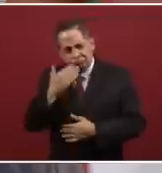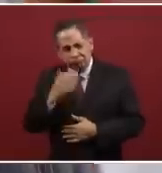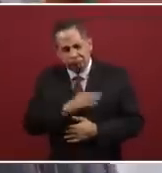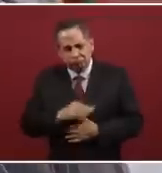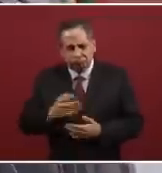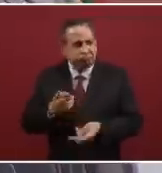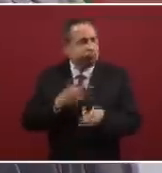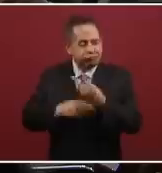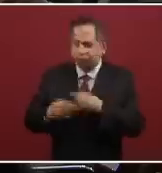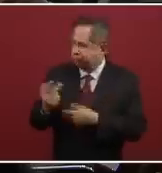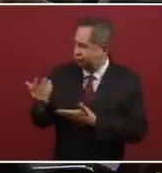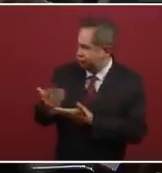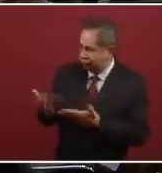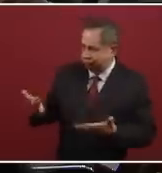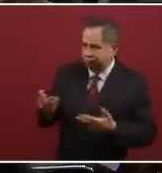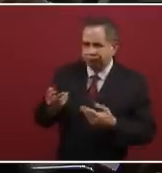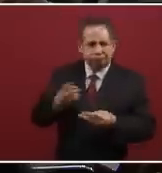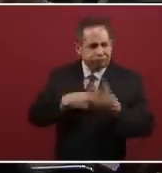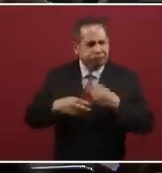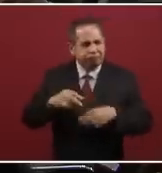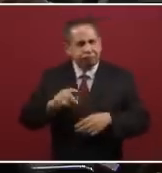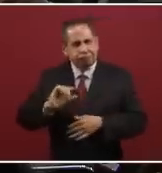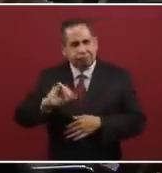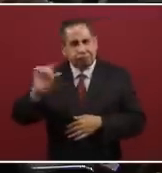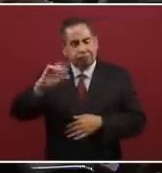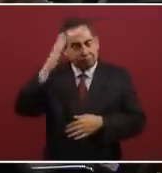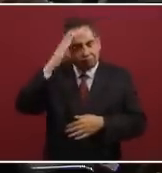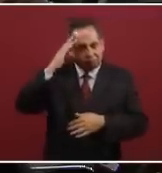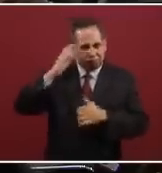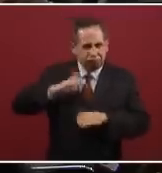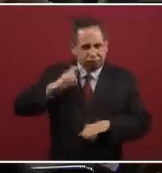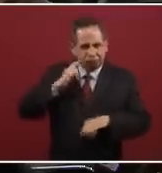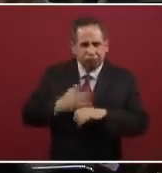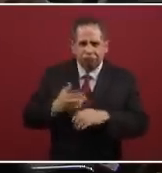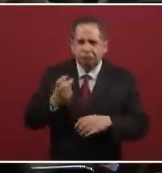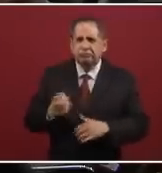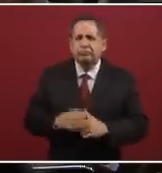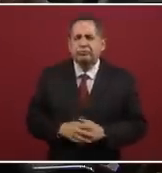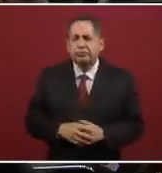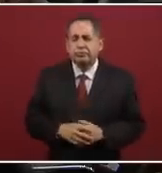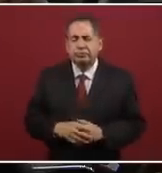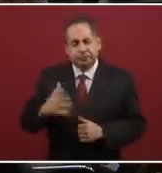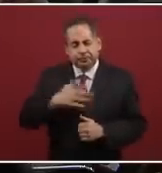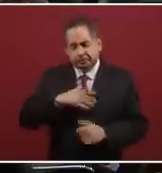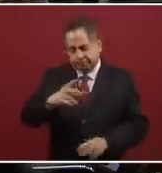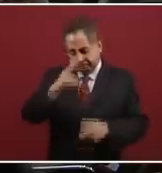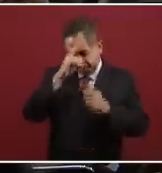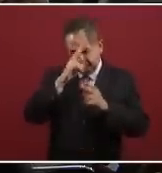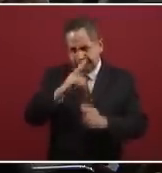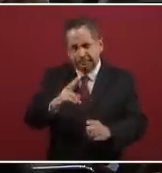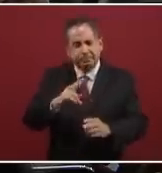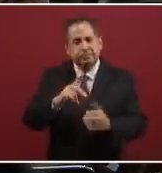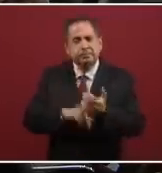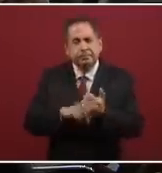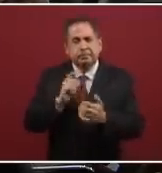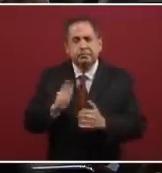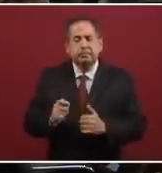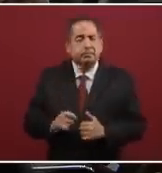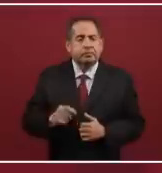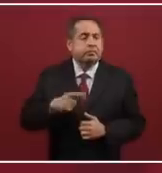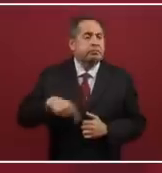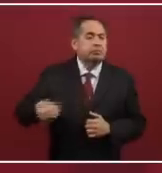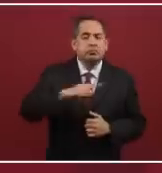estén aquí las autoridades, y es también un homenaje a